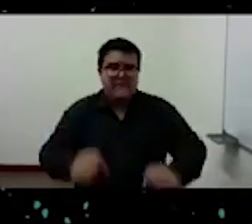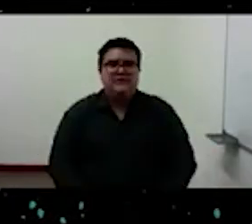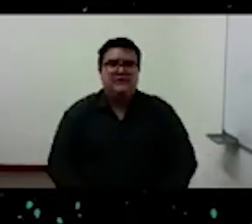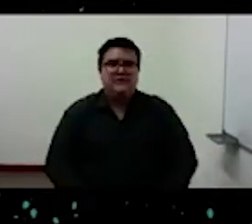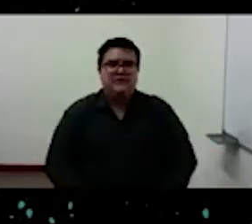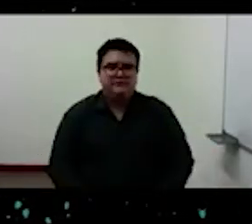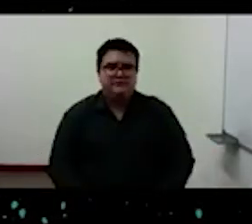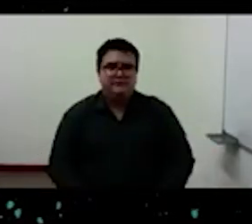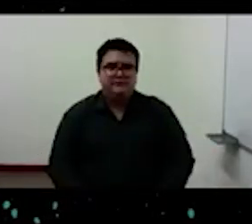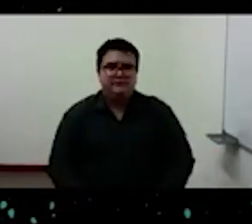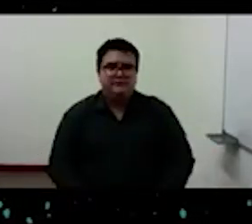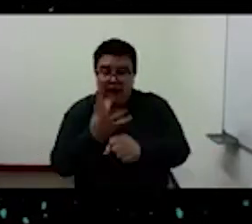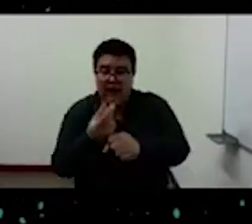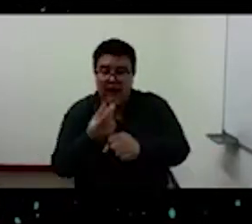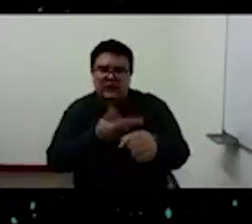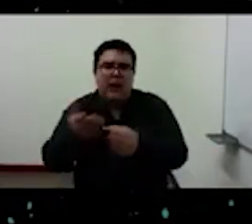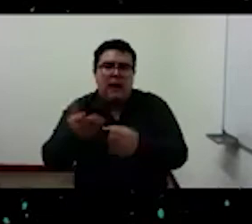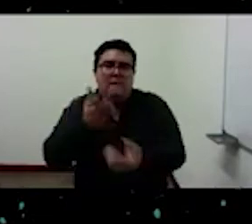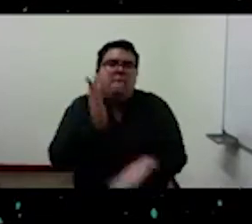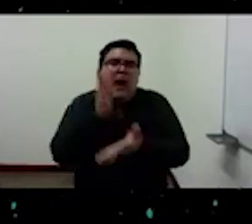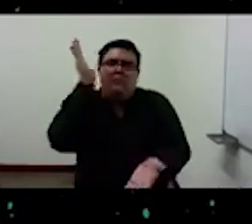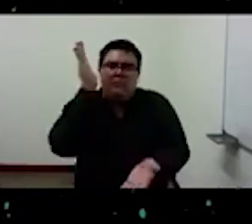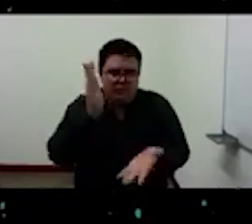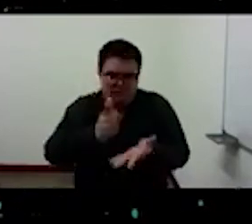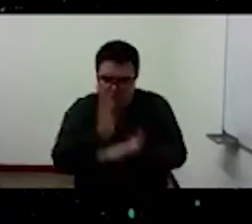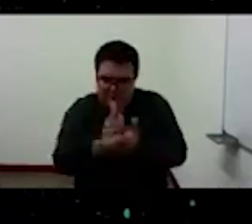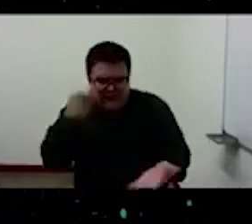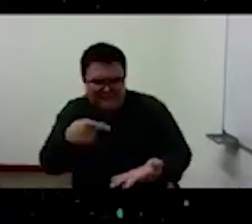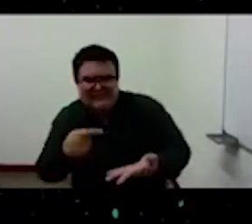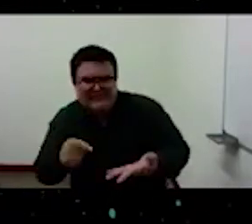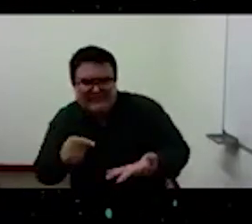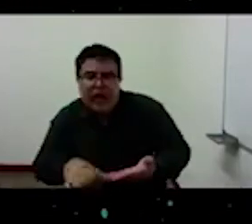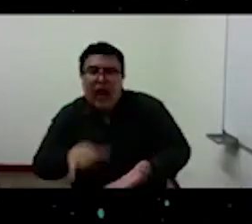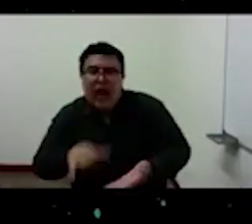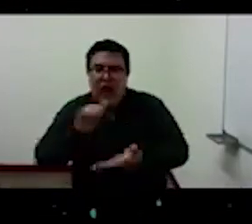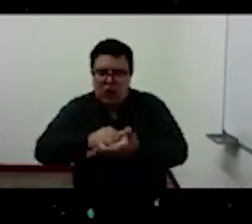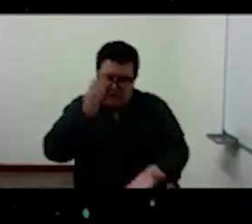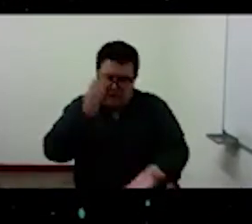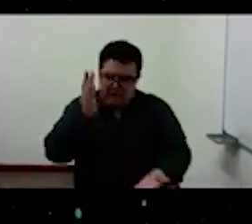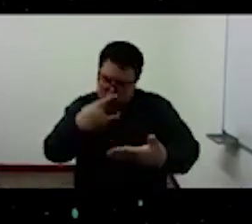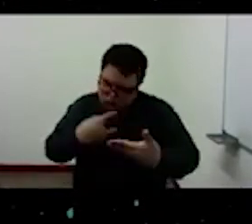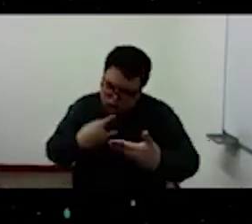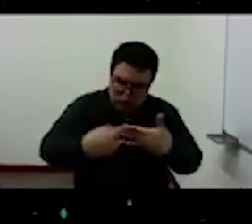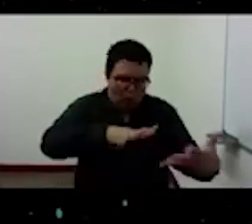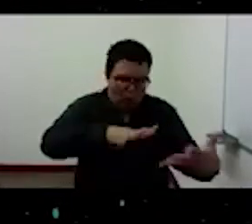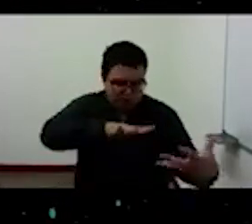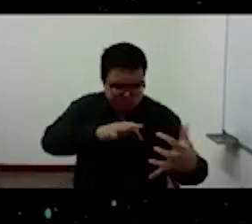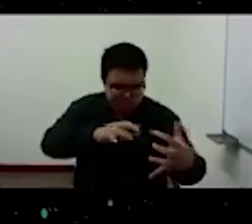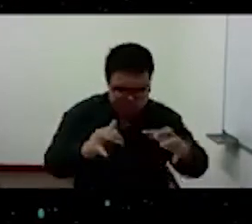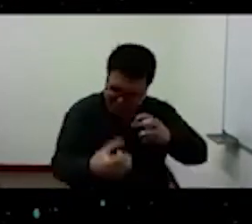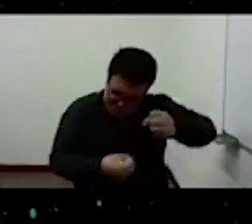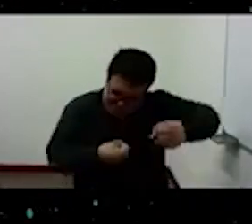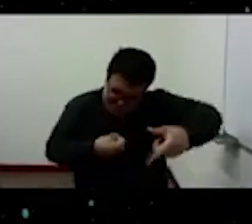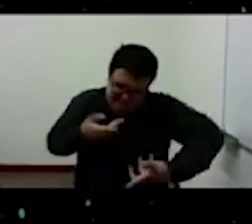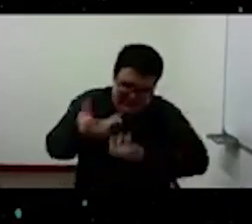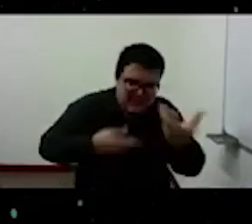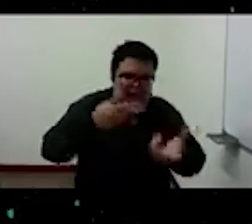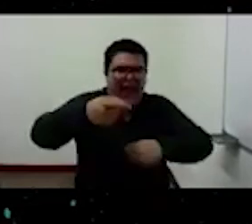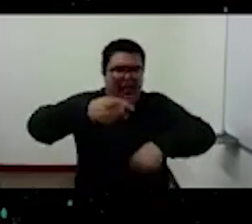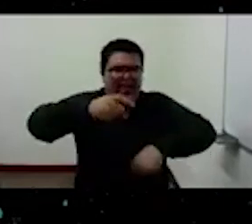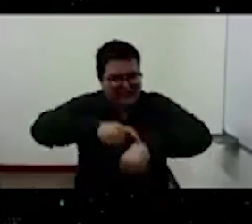El arte es un accidente que encarna en la materia para hacerla devenir expresión de un tiempo